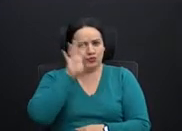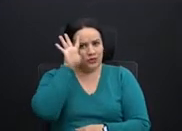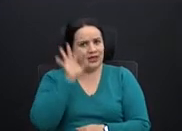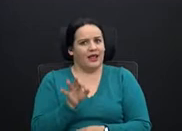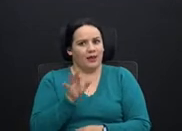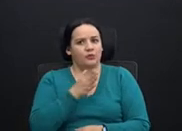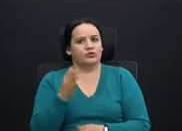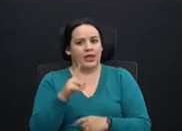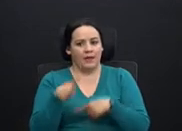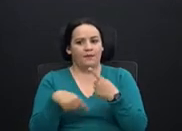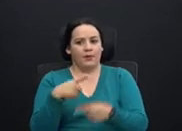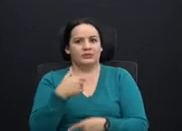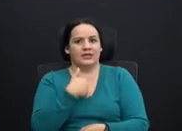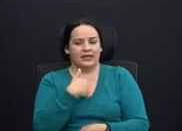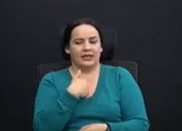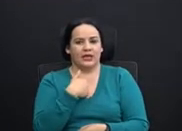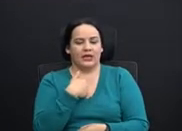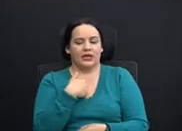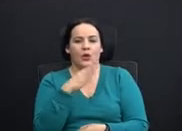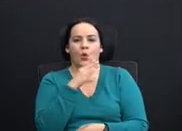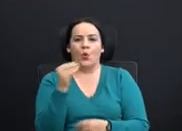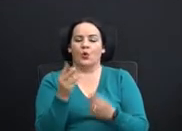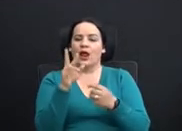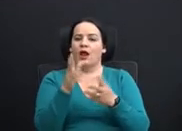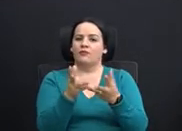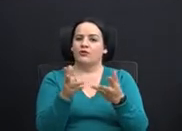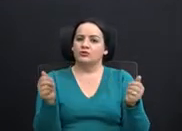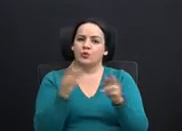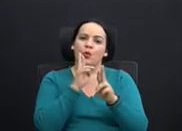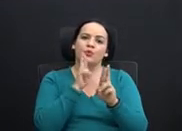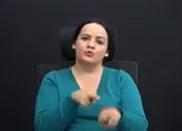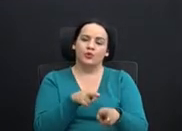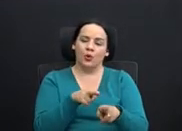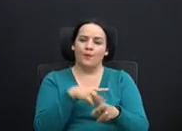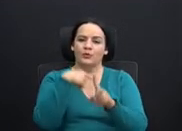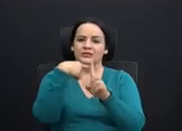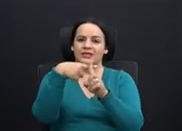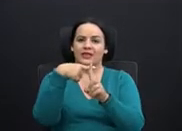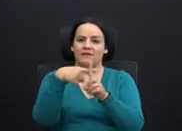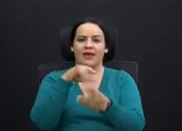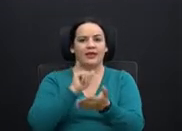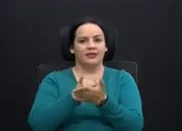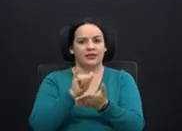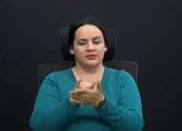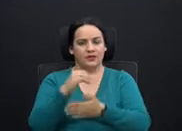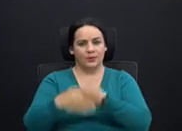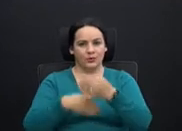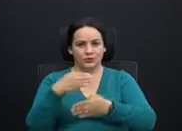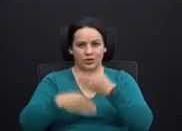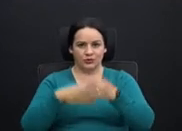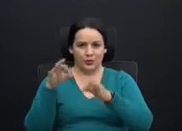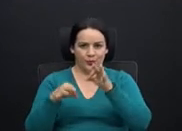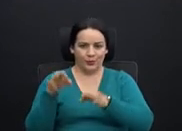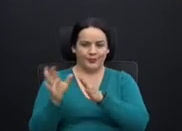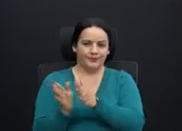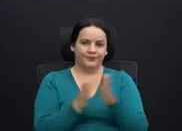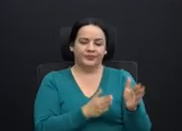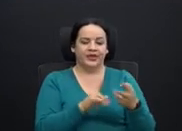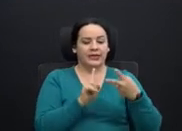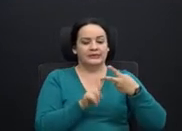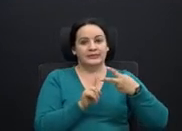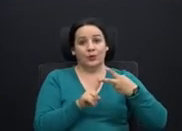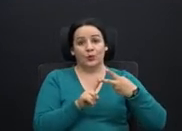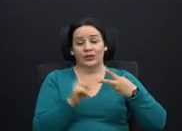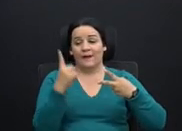firmemente que vamos a tener una resolución positiva de ese arbitraje. Para contestar a su segunda